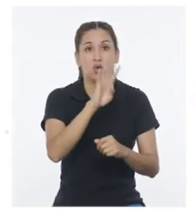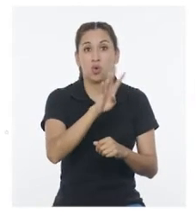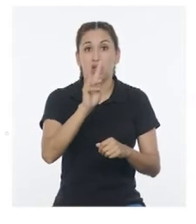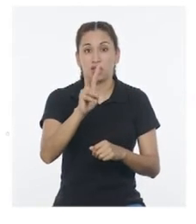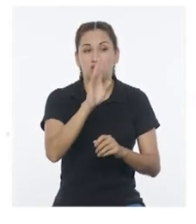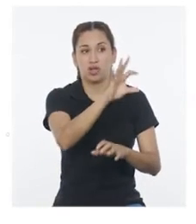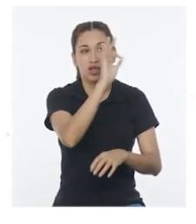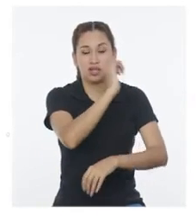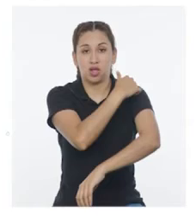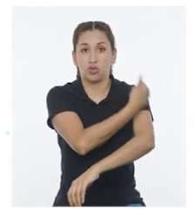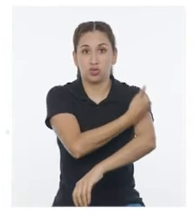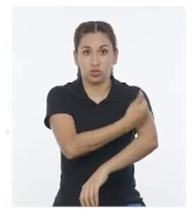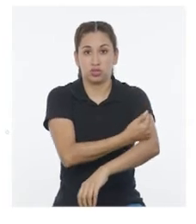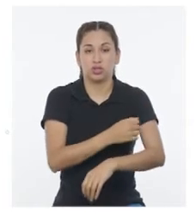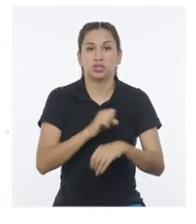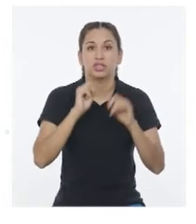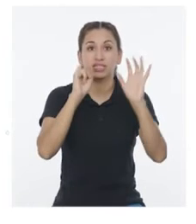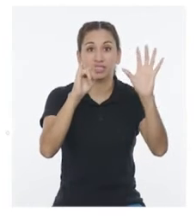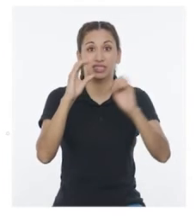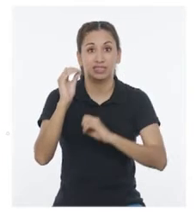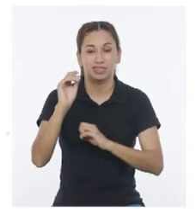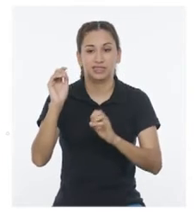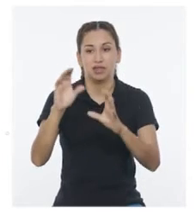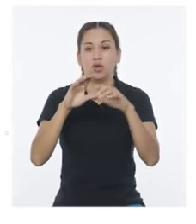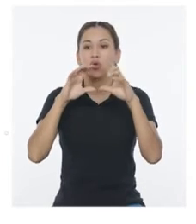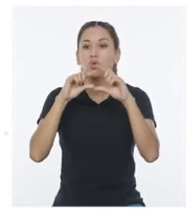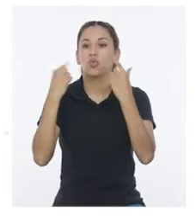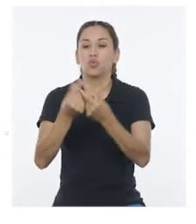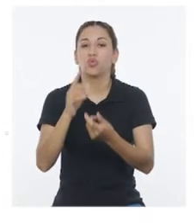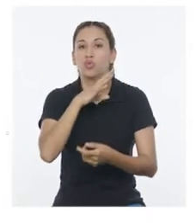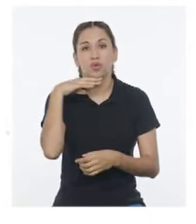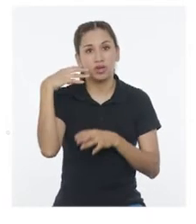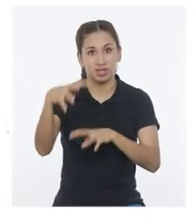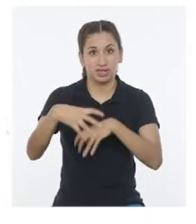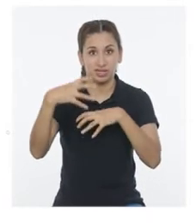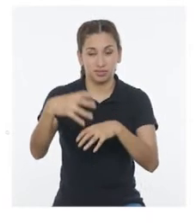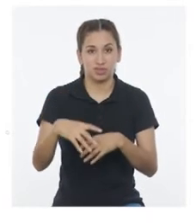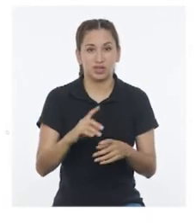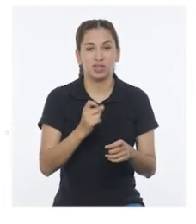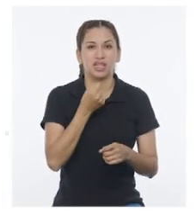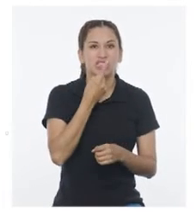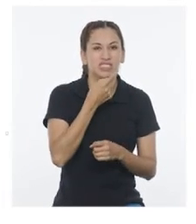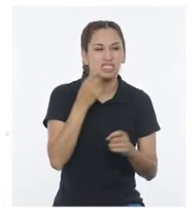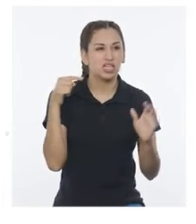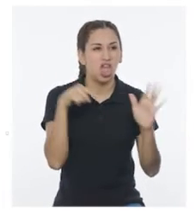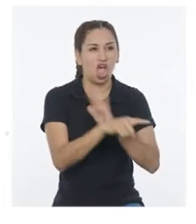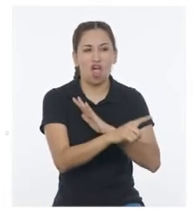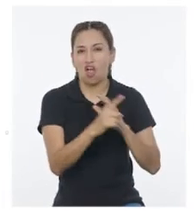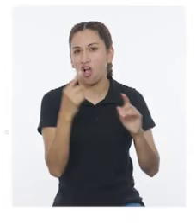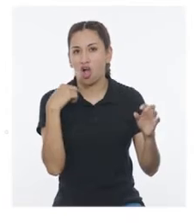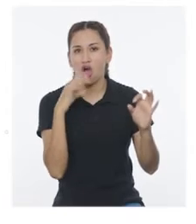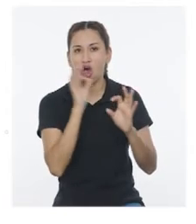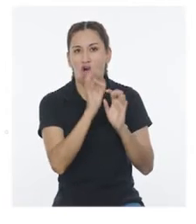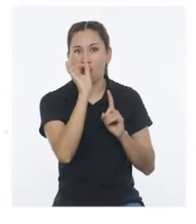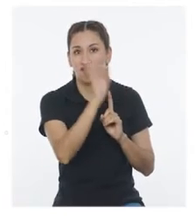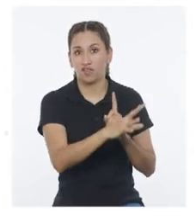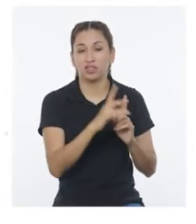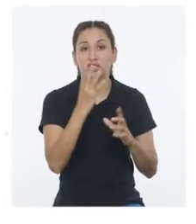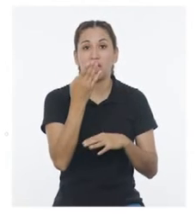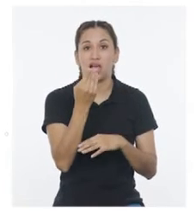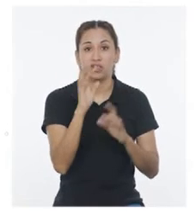familias escogieron a las autoridades y 60 a las rondas. En ofensas o chismes